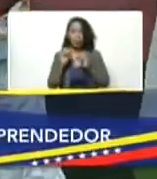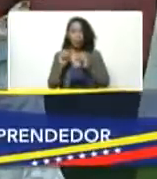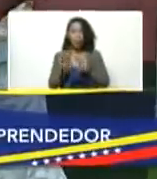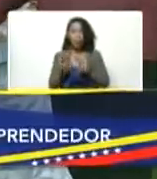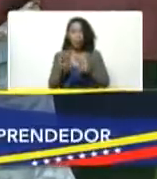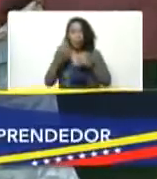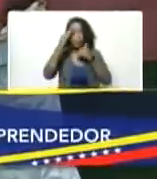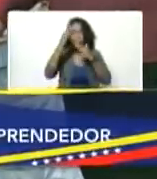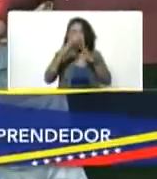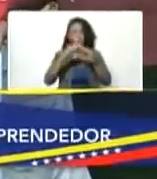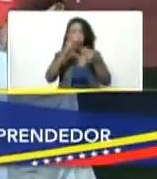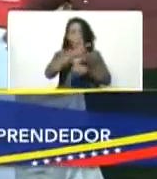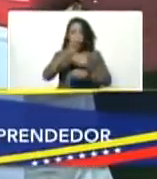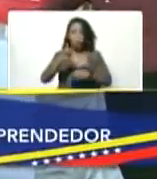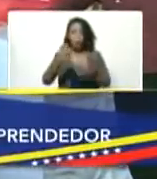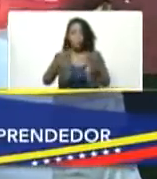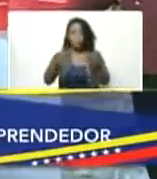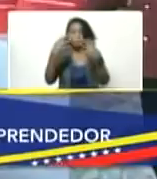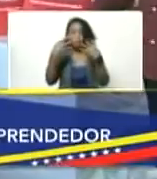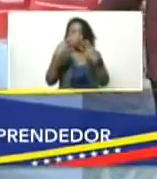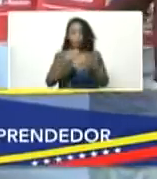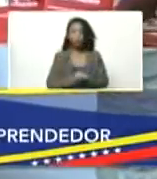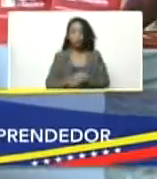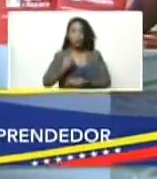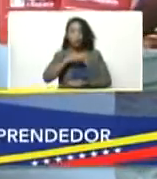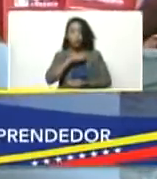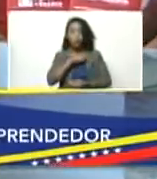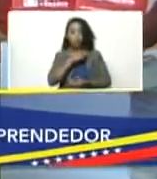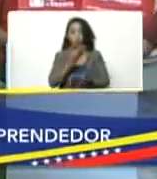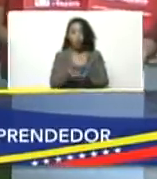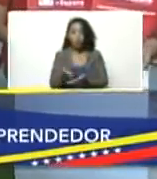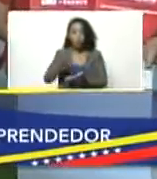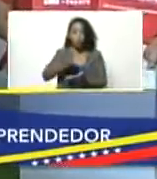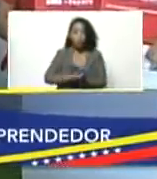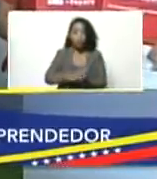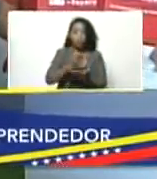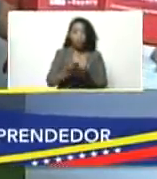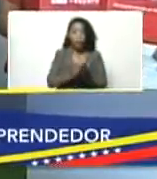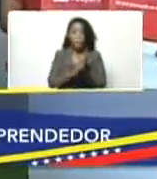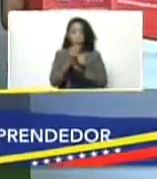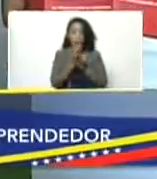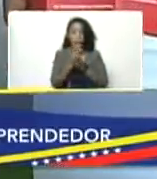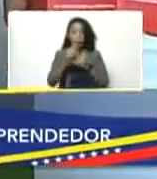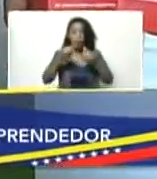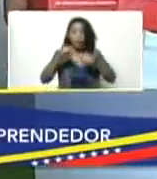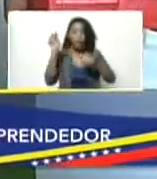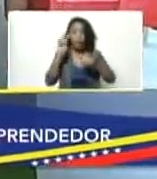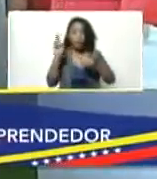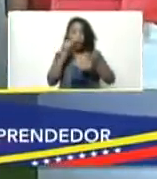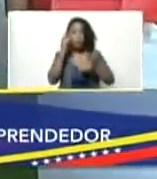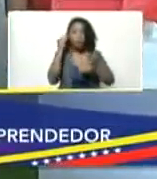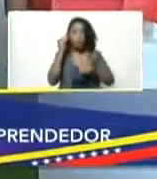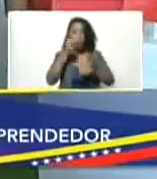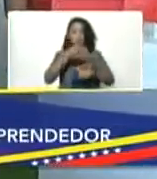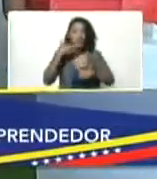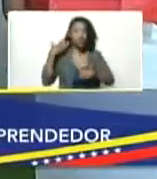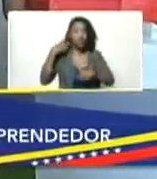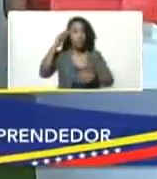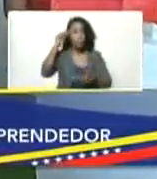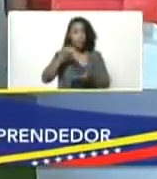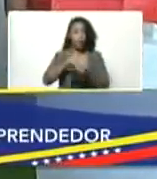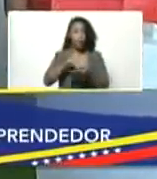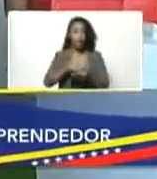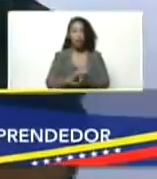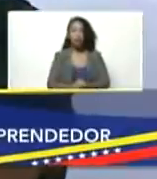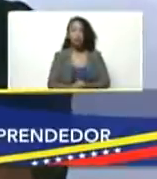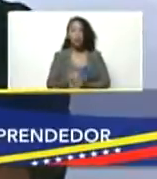Saludos a todos los presentes. Nosotros somos una tortillería, orgullosamente emprendedores venezolanos y orgullosamente emprendedores mirandinos. Hemos